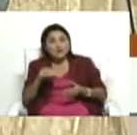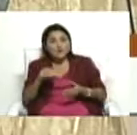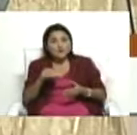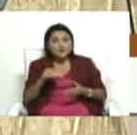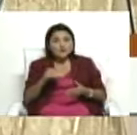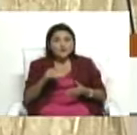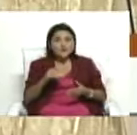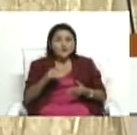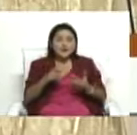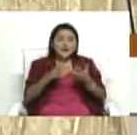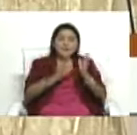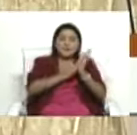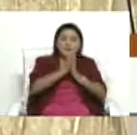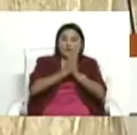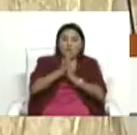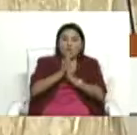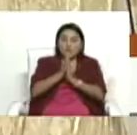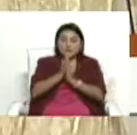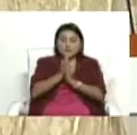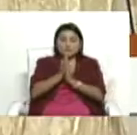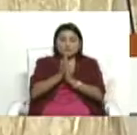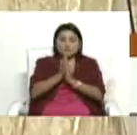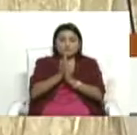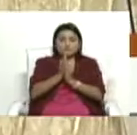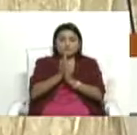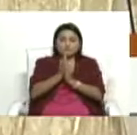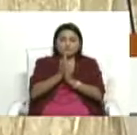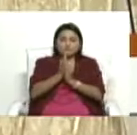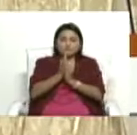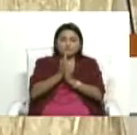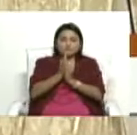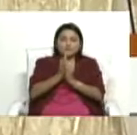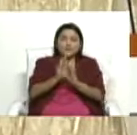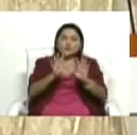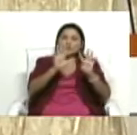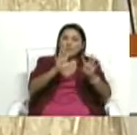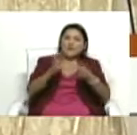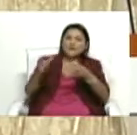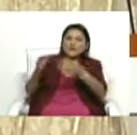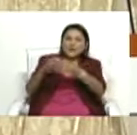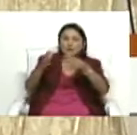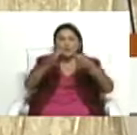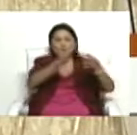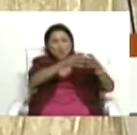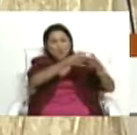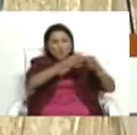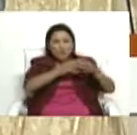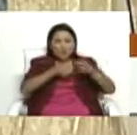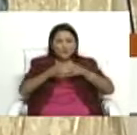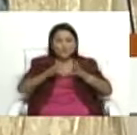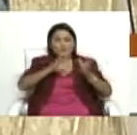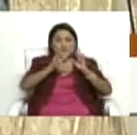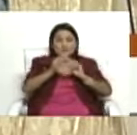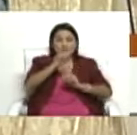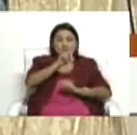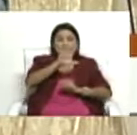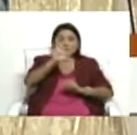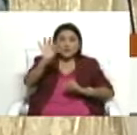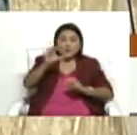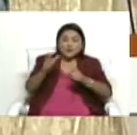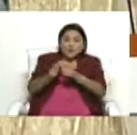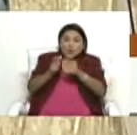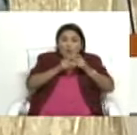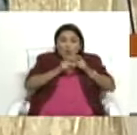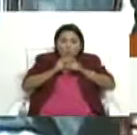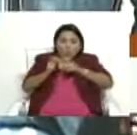de emprendedores. Esas grandes 9 rondas generaron más de 150 reuniones de